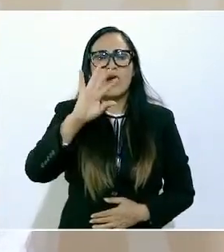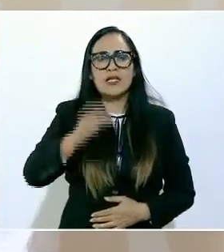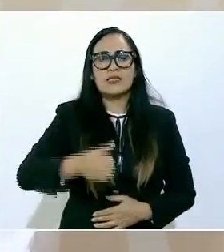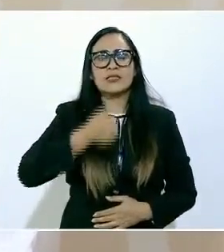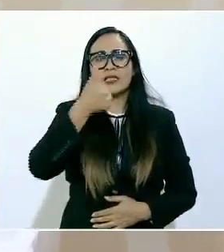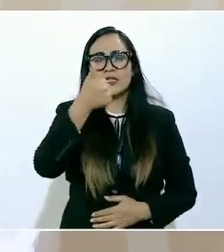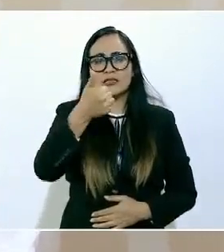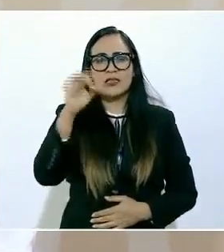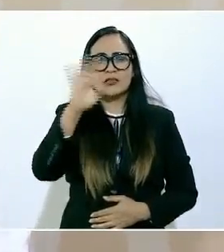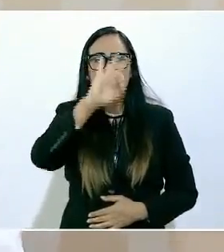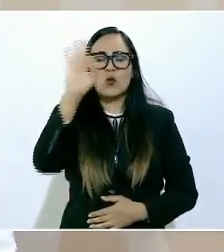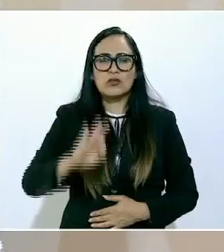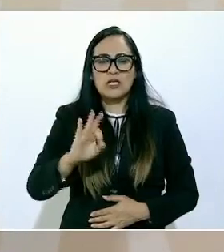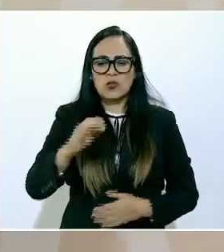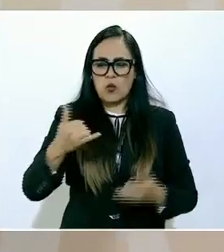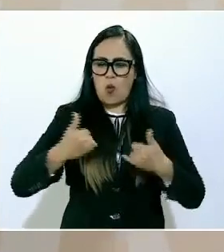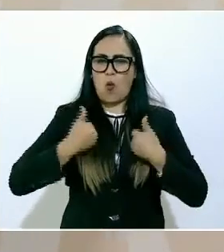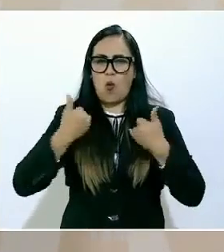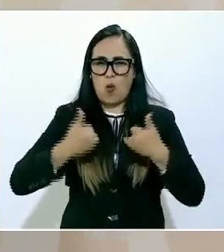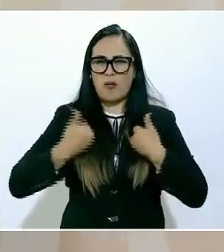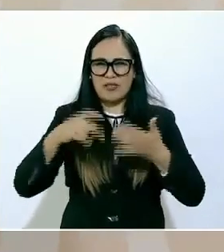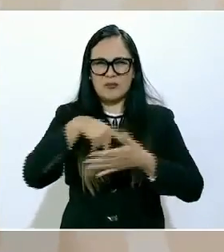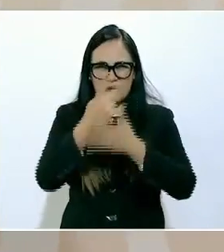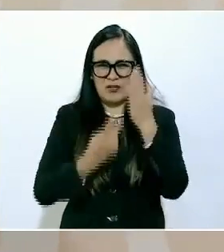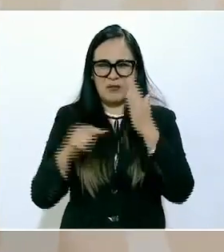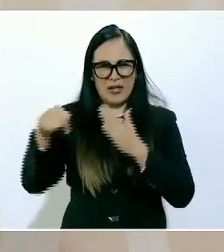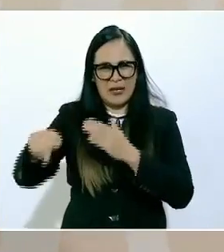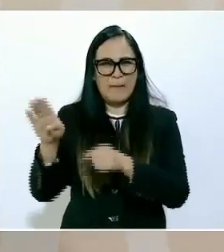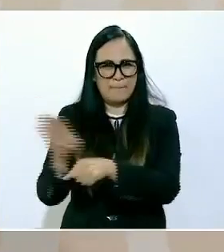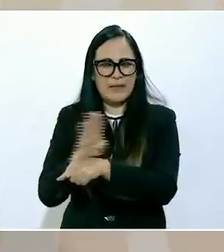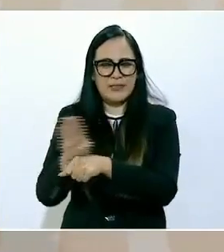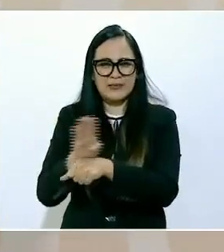46% de los jóvenes del programa